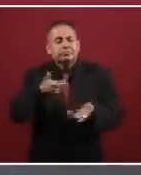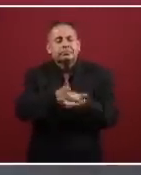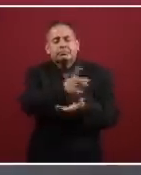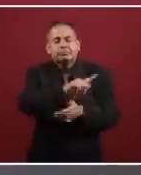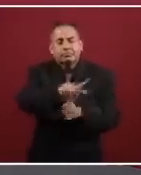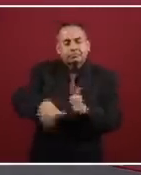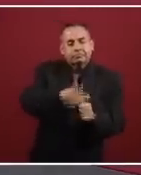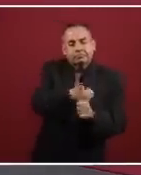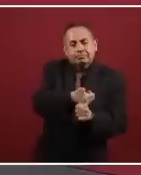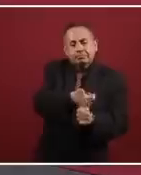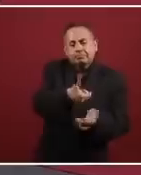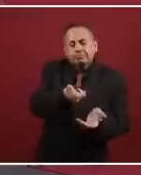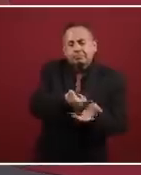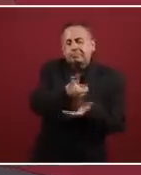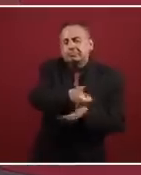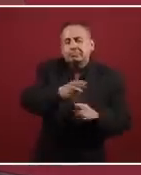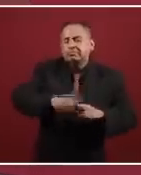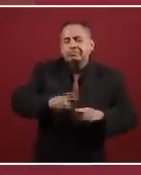¿Quién pompó?